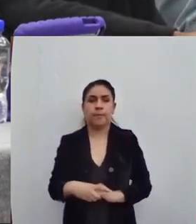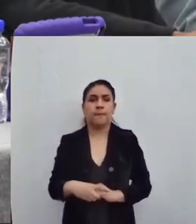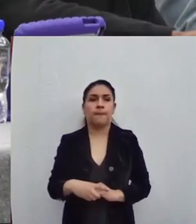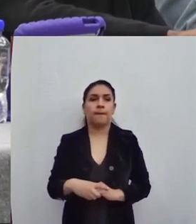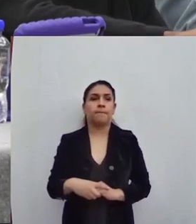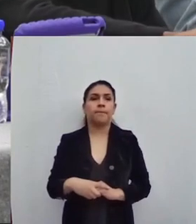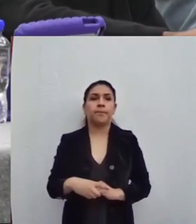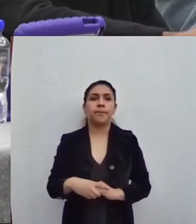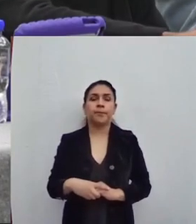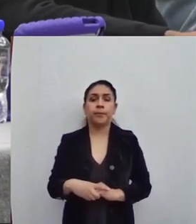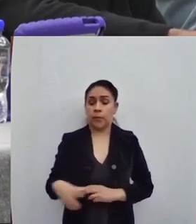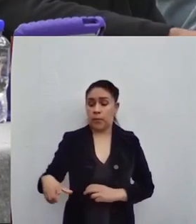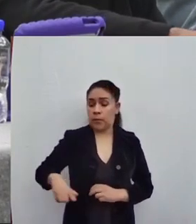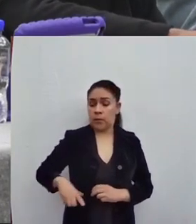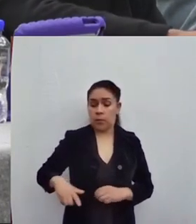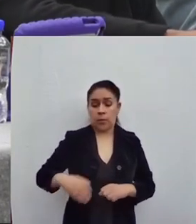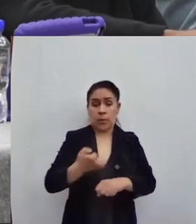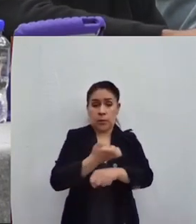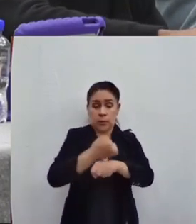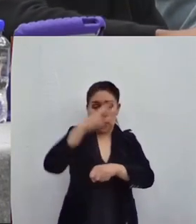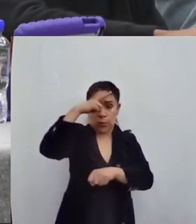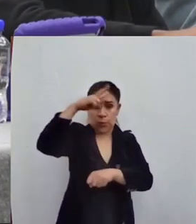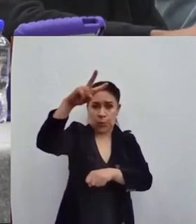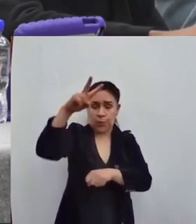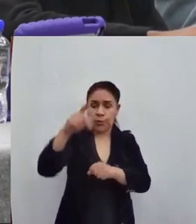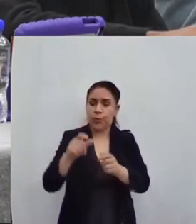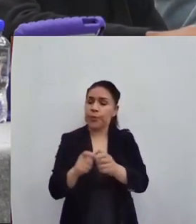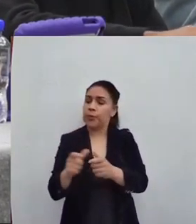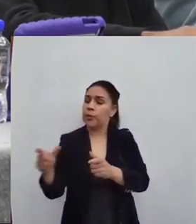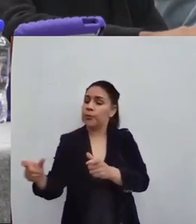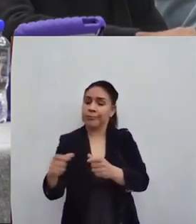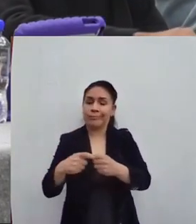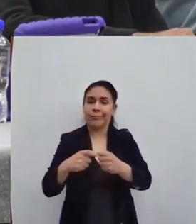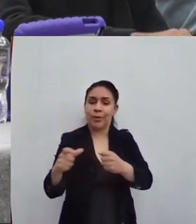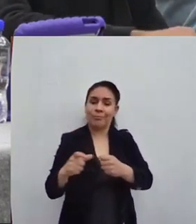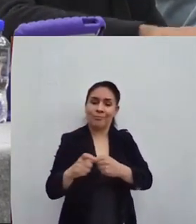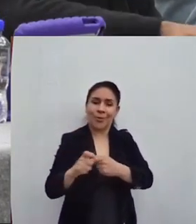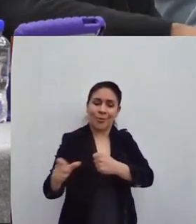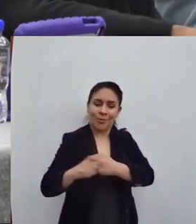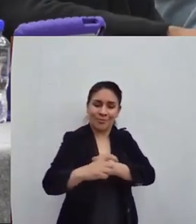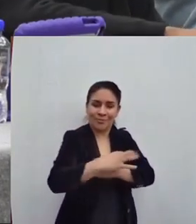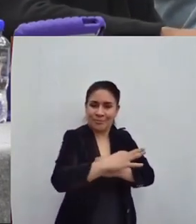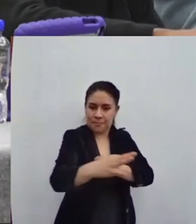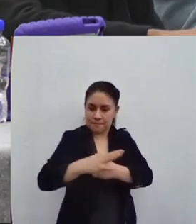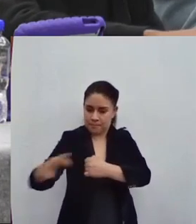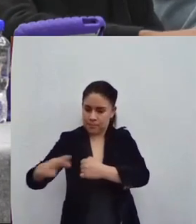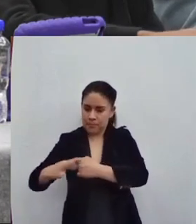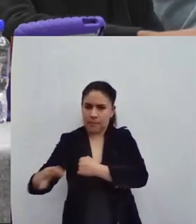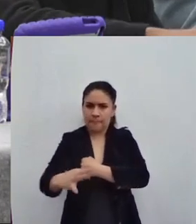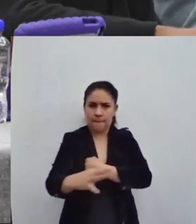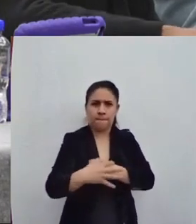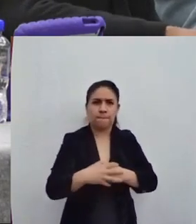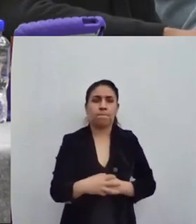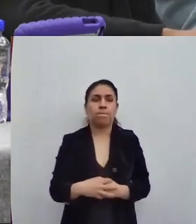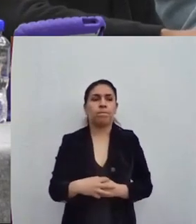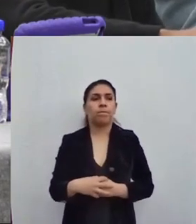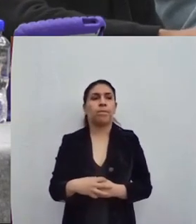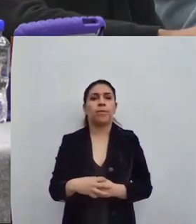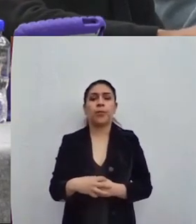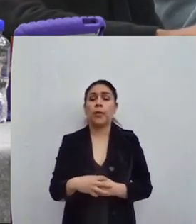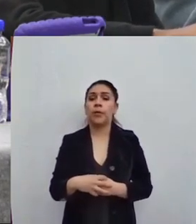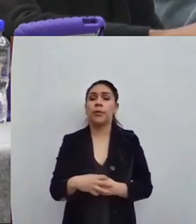gobierno estatal y de los municipios, en el ámbito de sus respectivas competencias, así como las